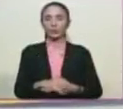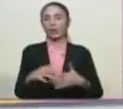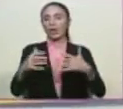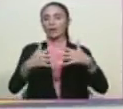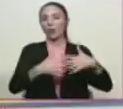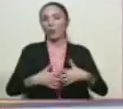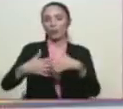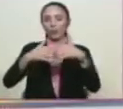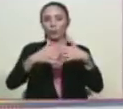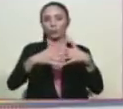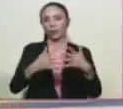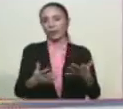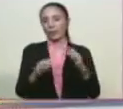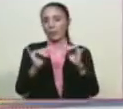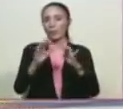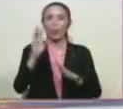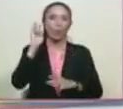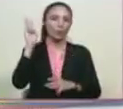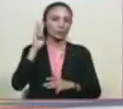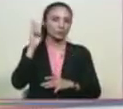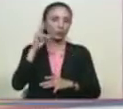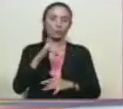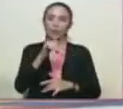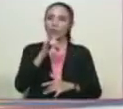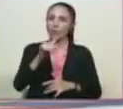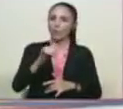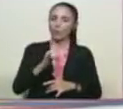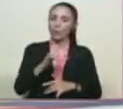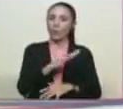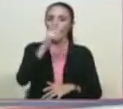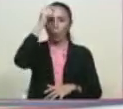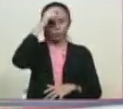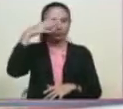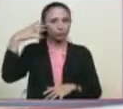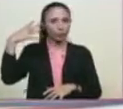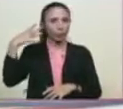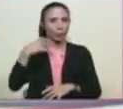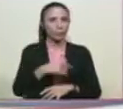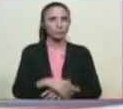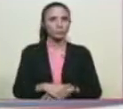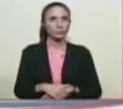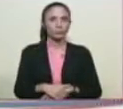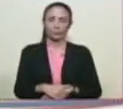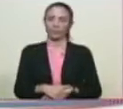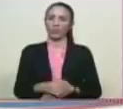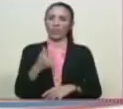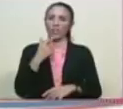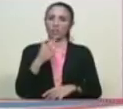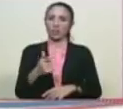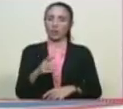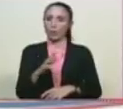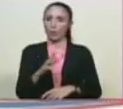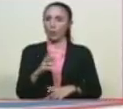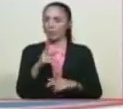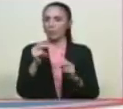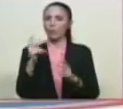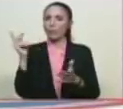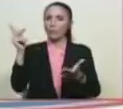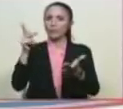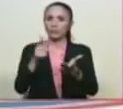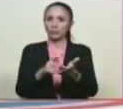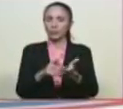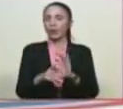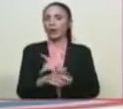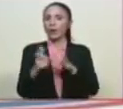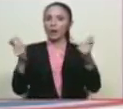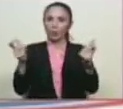desde Washington informó que el presidente Donald Trump canceló su visita a